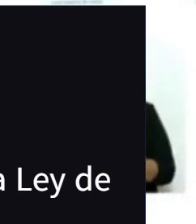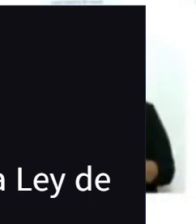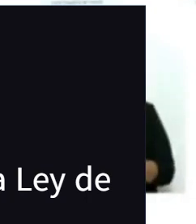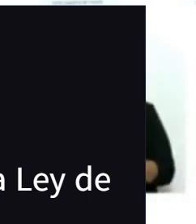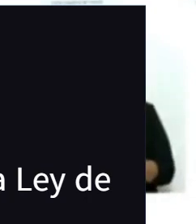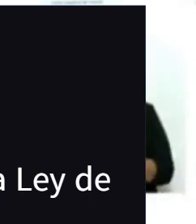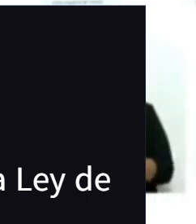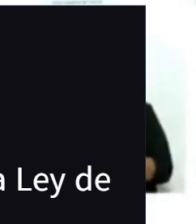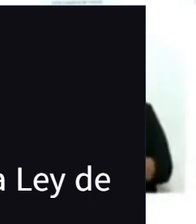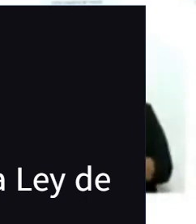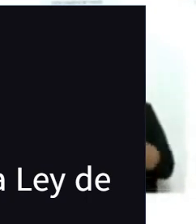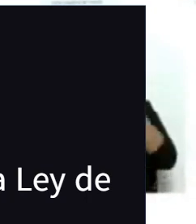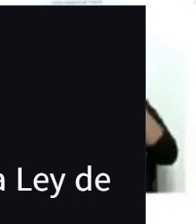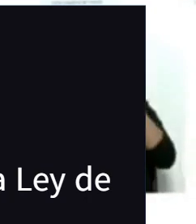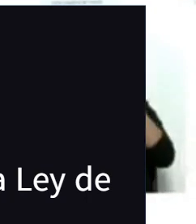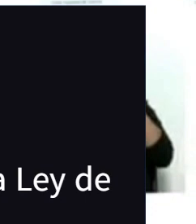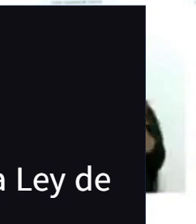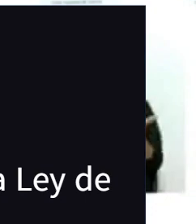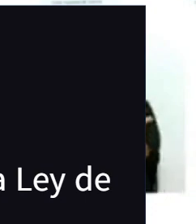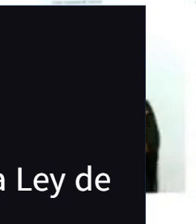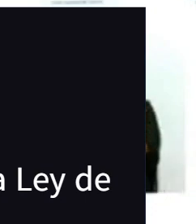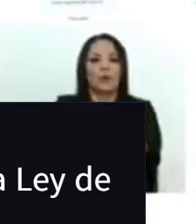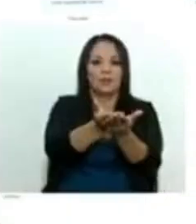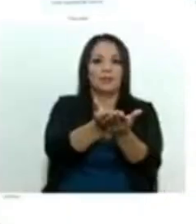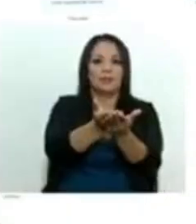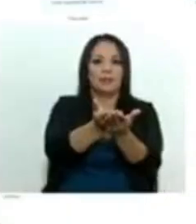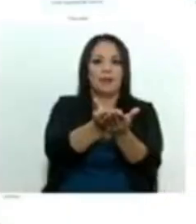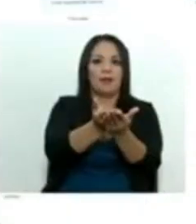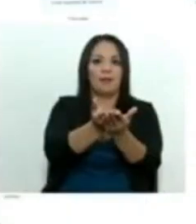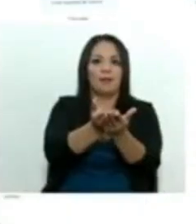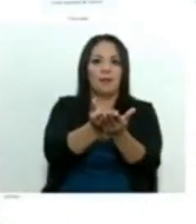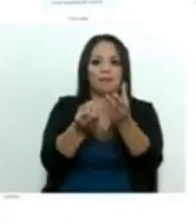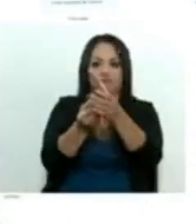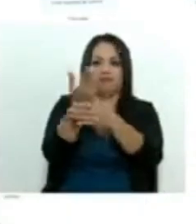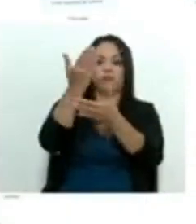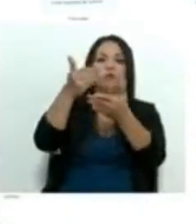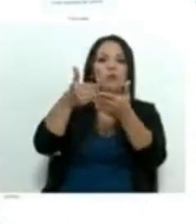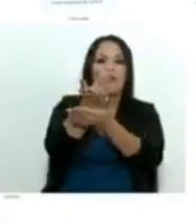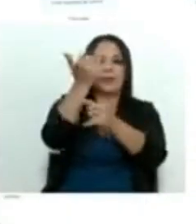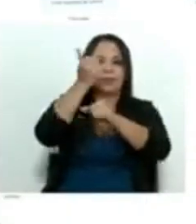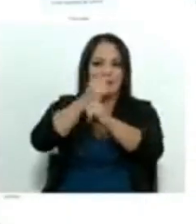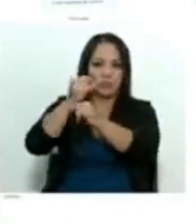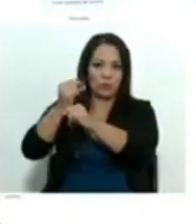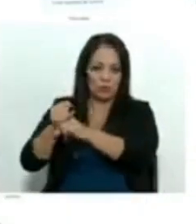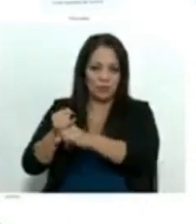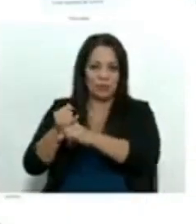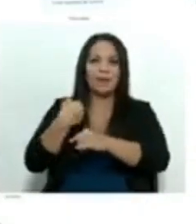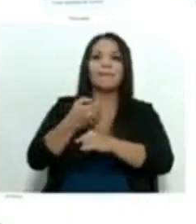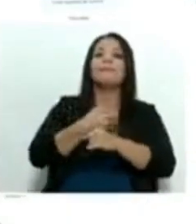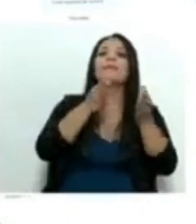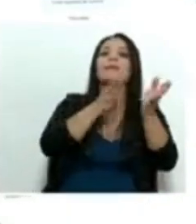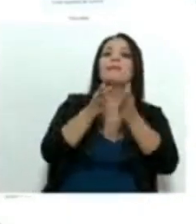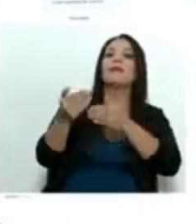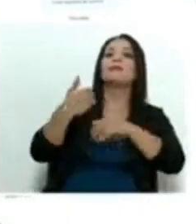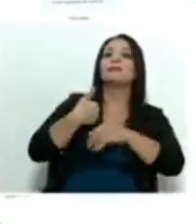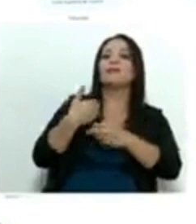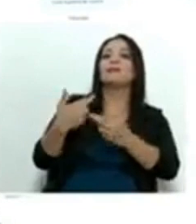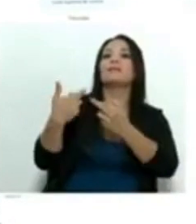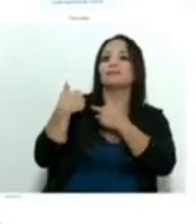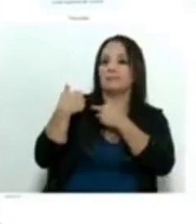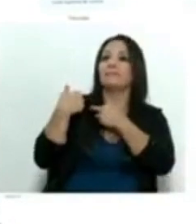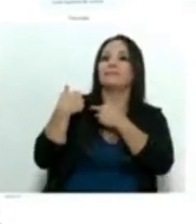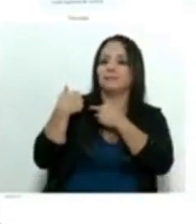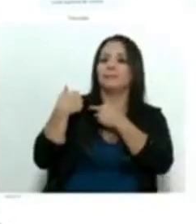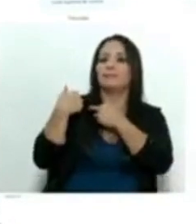propuesta de crear instituciones nuevas, Mideplan tiene la potestad,